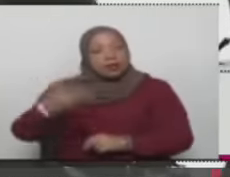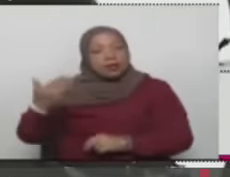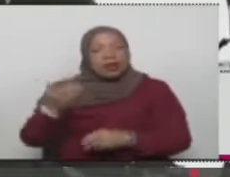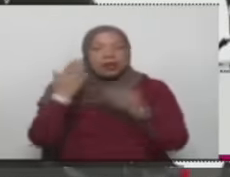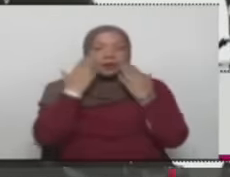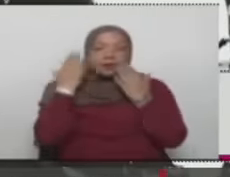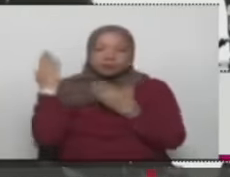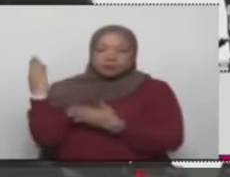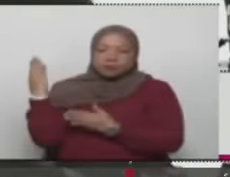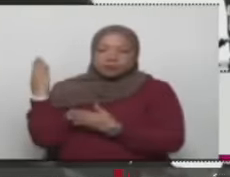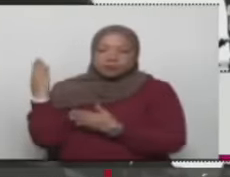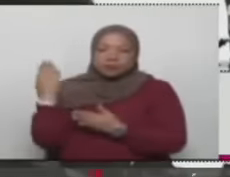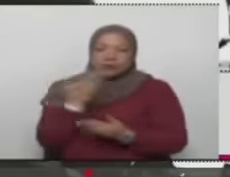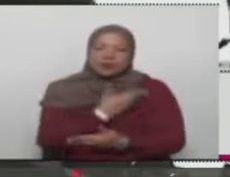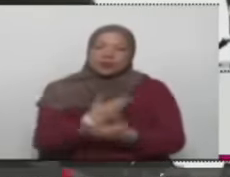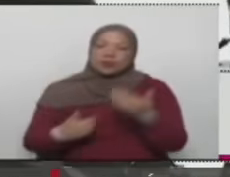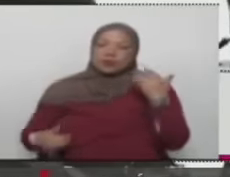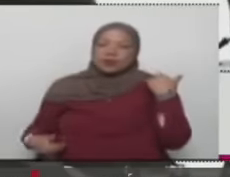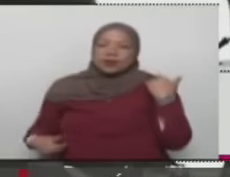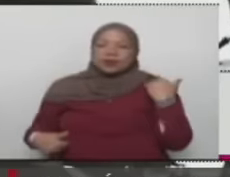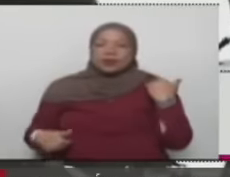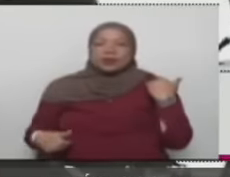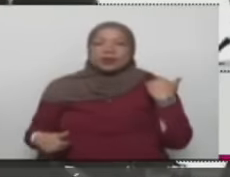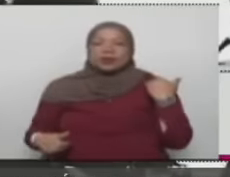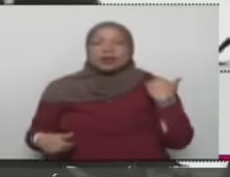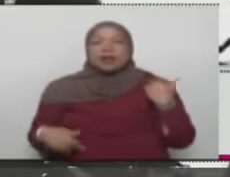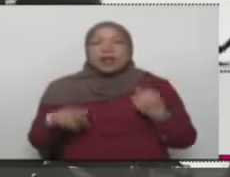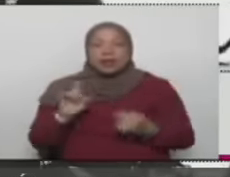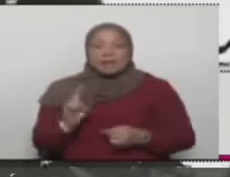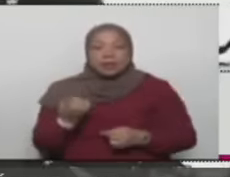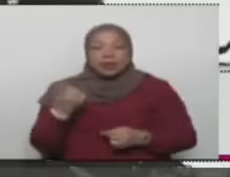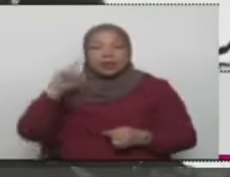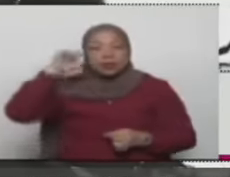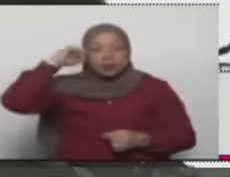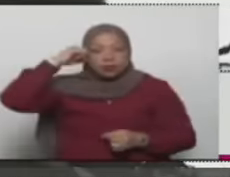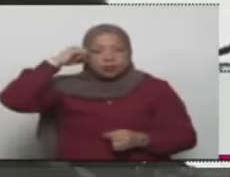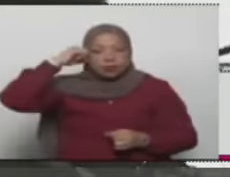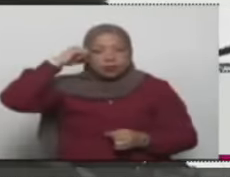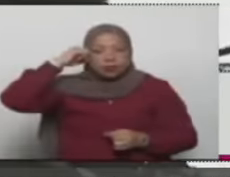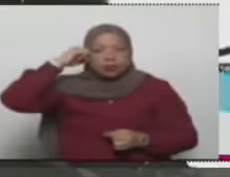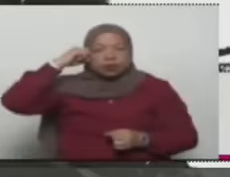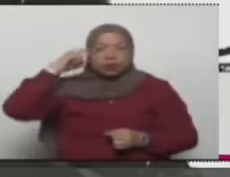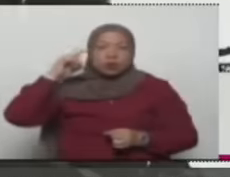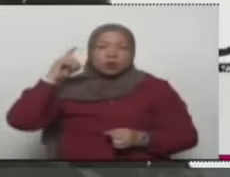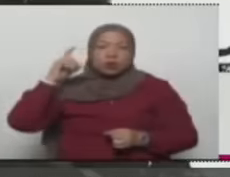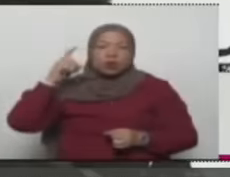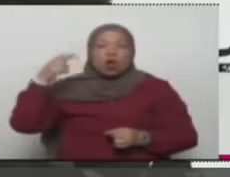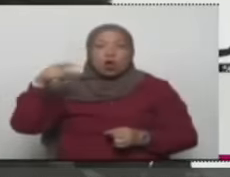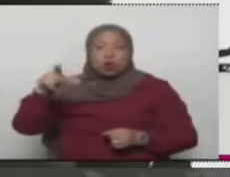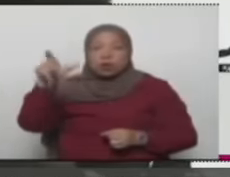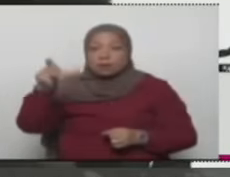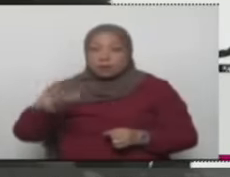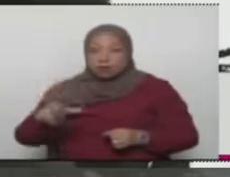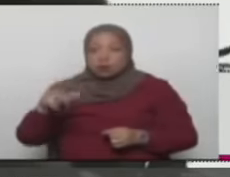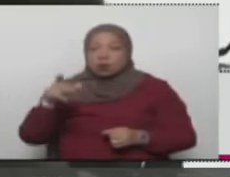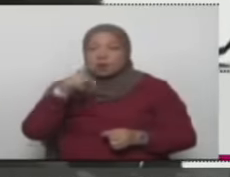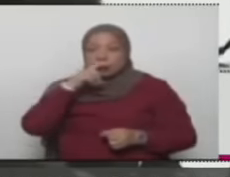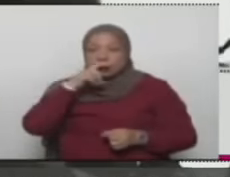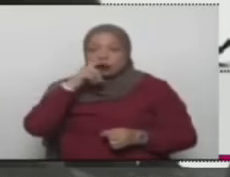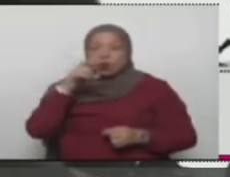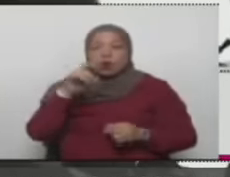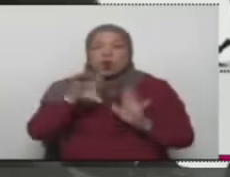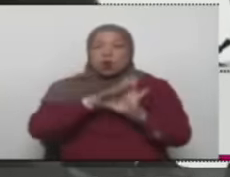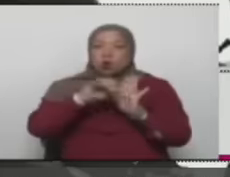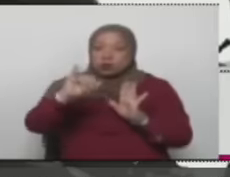apreciado presidente. Quizás primero recordara que usted fue constituyente y que